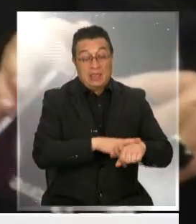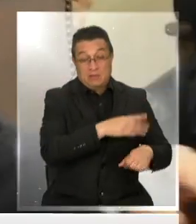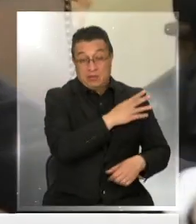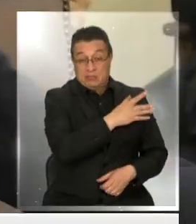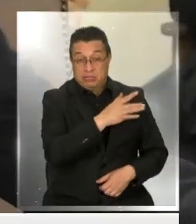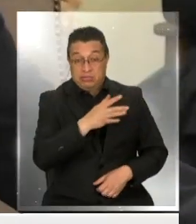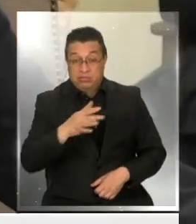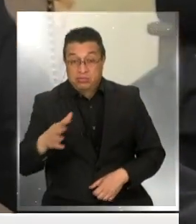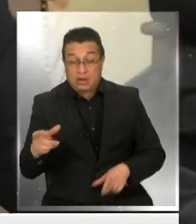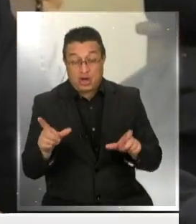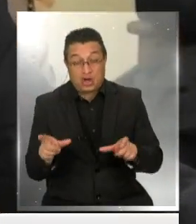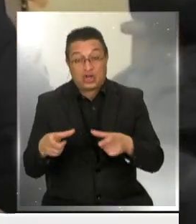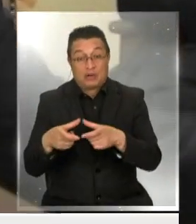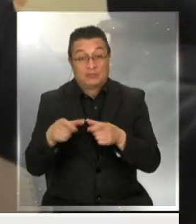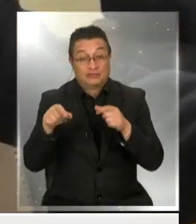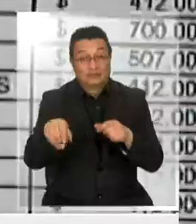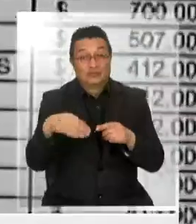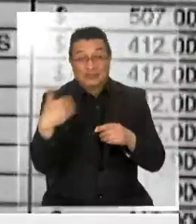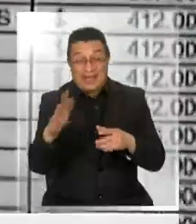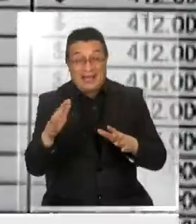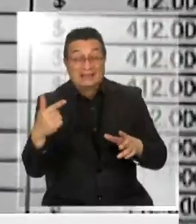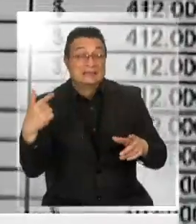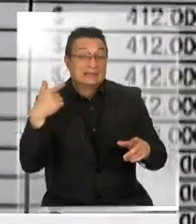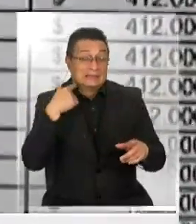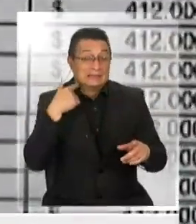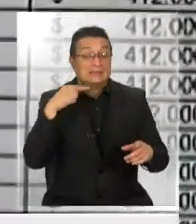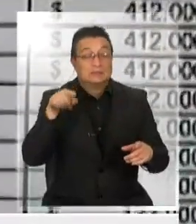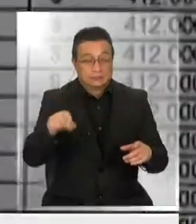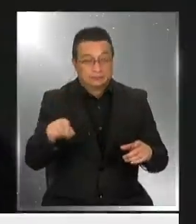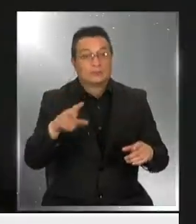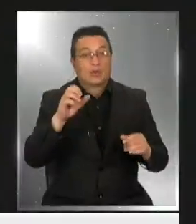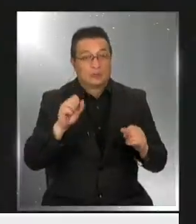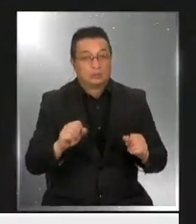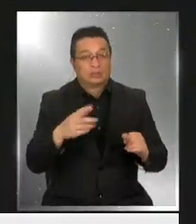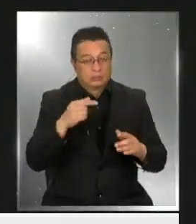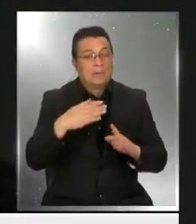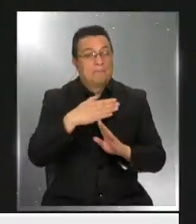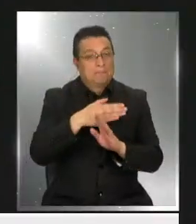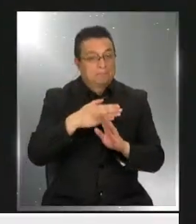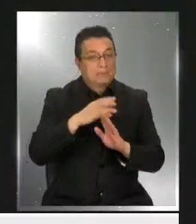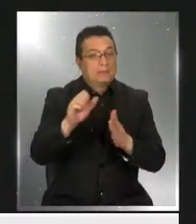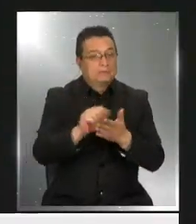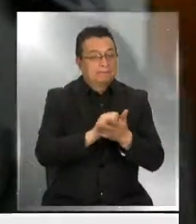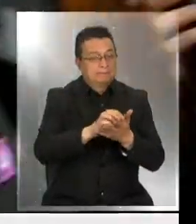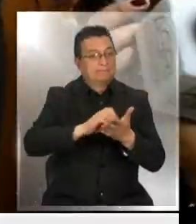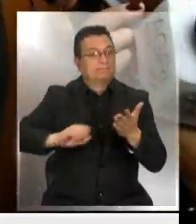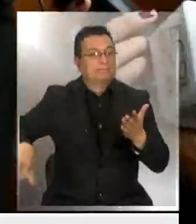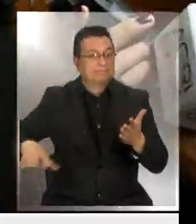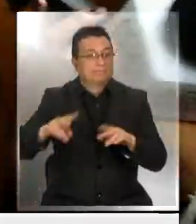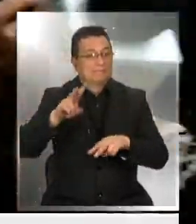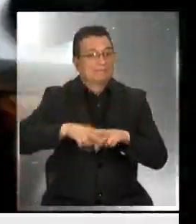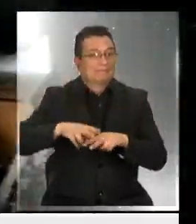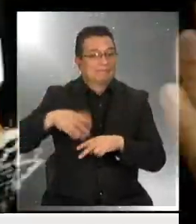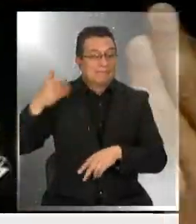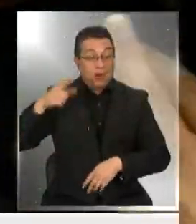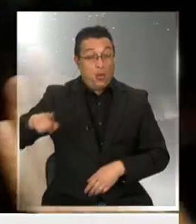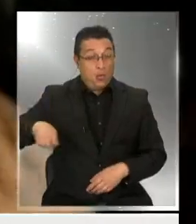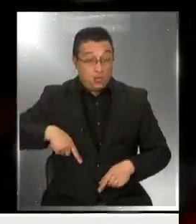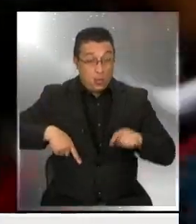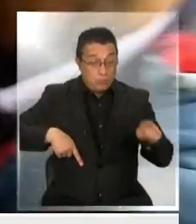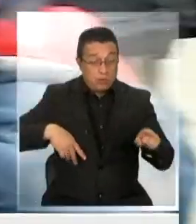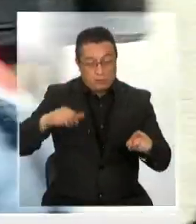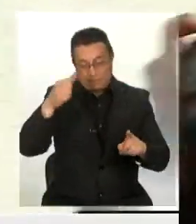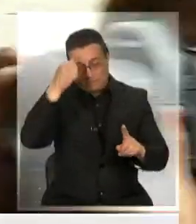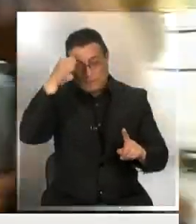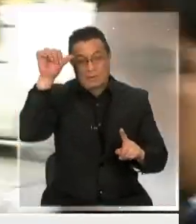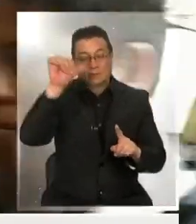transcurrido de la comisión del presunto delito, a Javiera Blanco le existe la media prescripción, por lo que de ser encontrada culpable, sería condenada